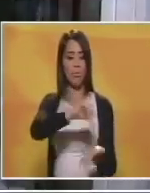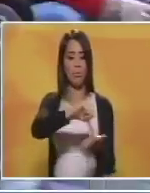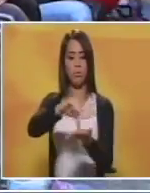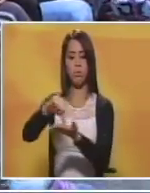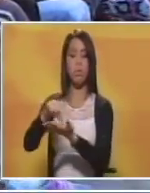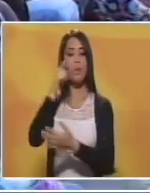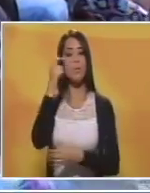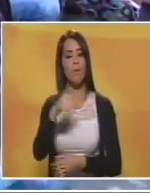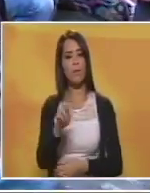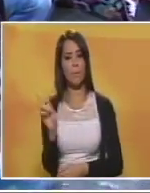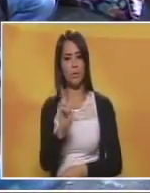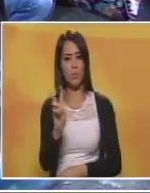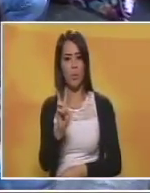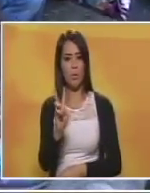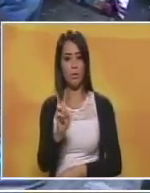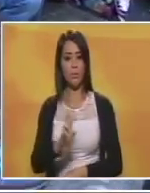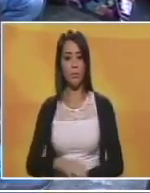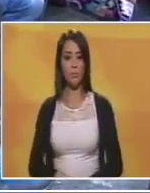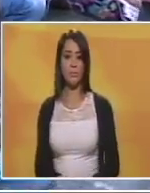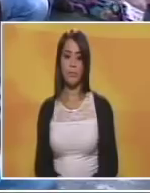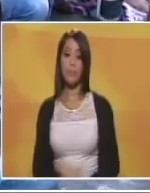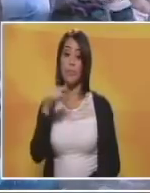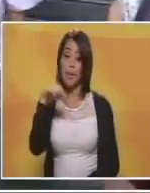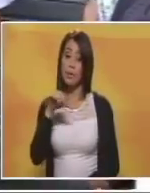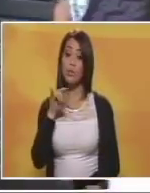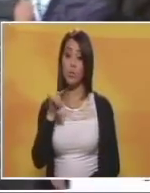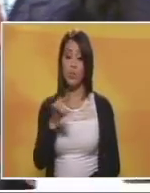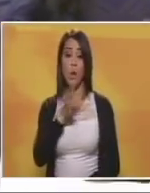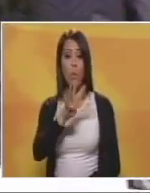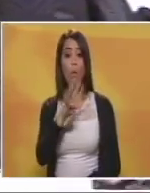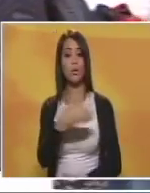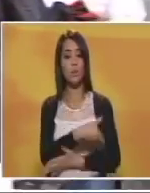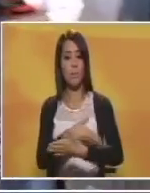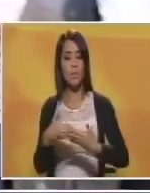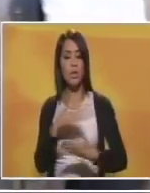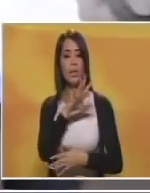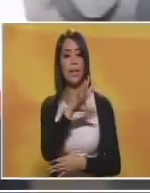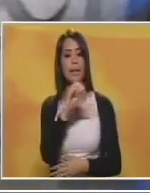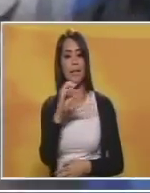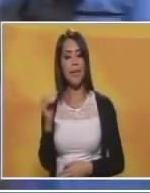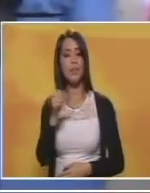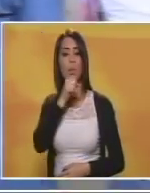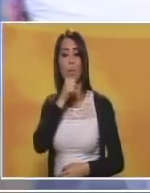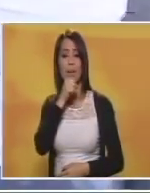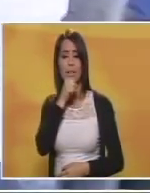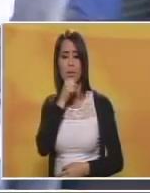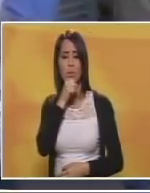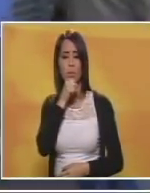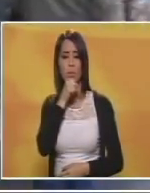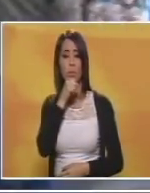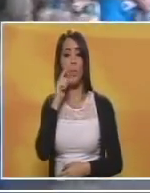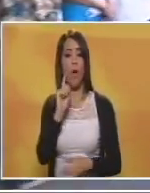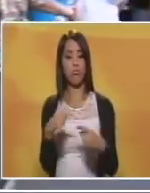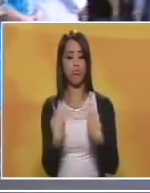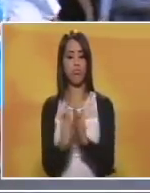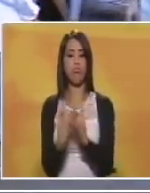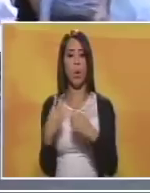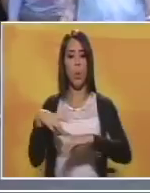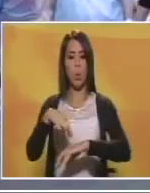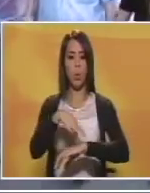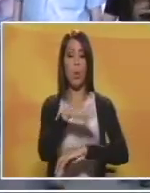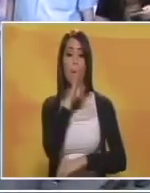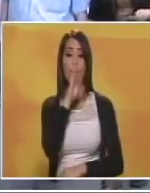pueblos de Venezuela, en virtud de que este lunes 4.500.000 jubilados y pensionados salieron a las distintas